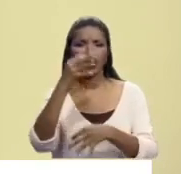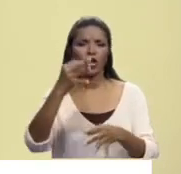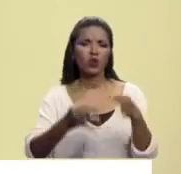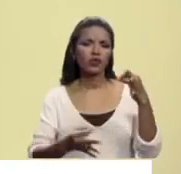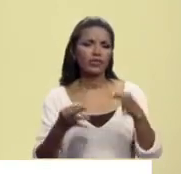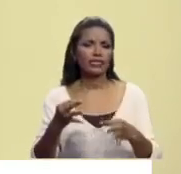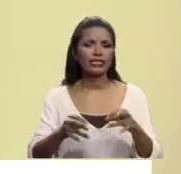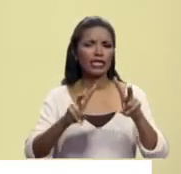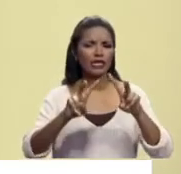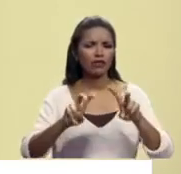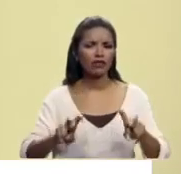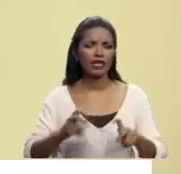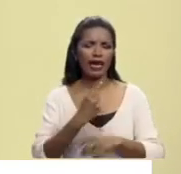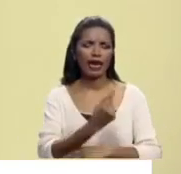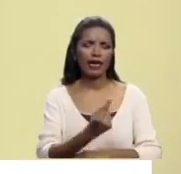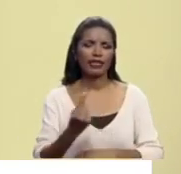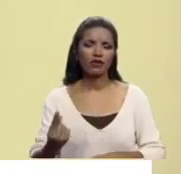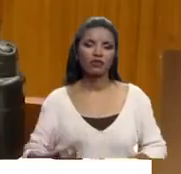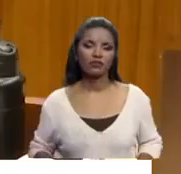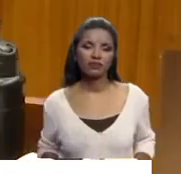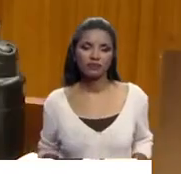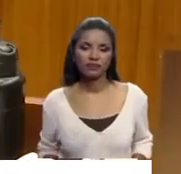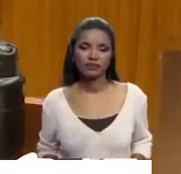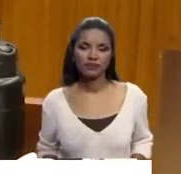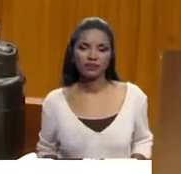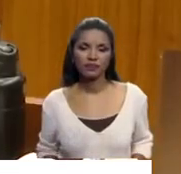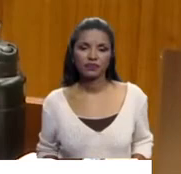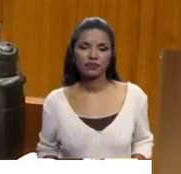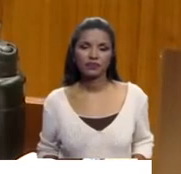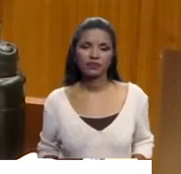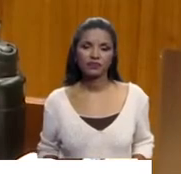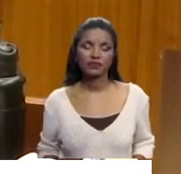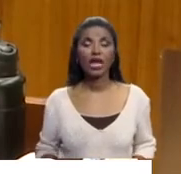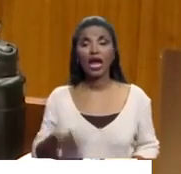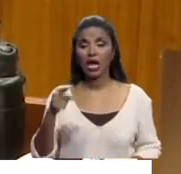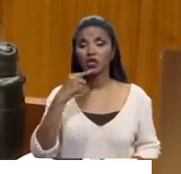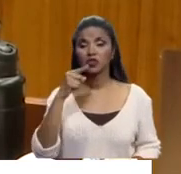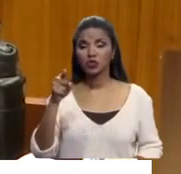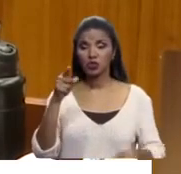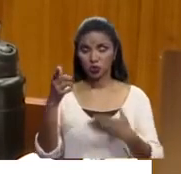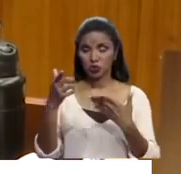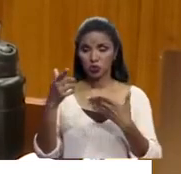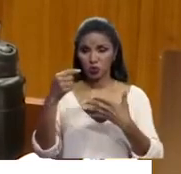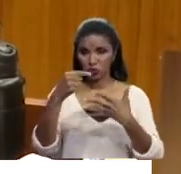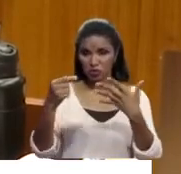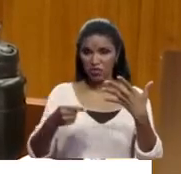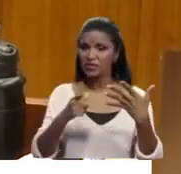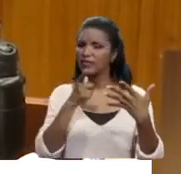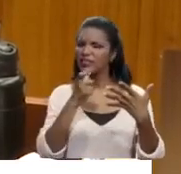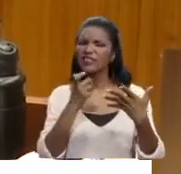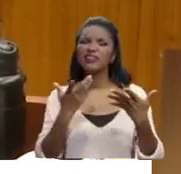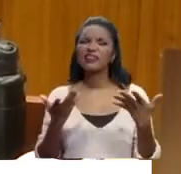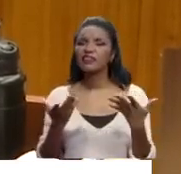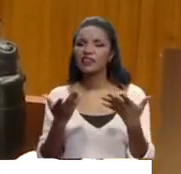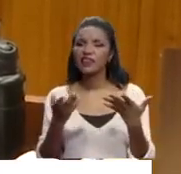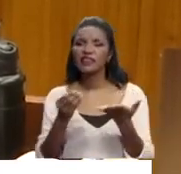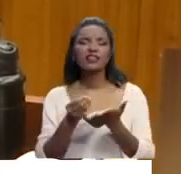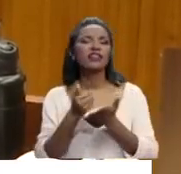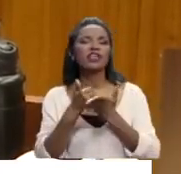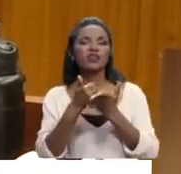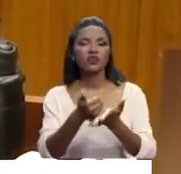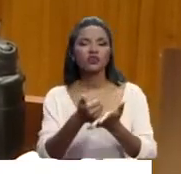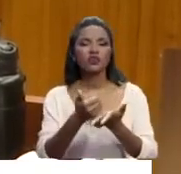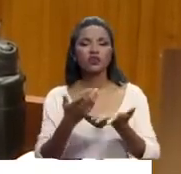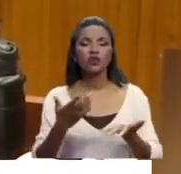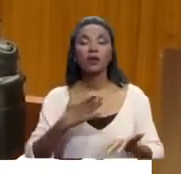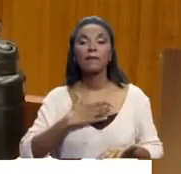Escudriñe la verdad en cada uno de nosotros. ¿Te atreves a sacar la lista de tus donantes de campaña? Yo te puedo enseñar los míos. Mi abuela es mi